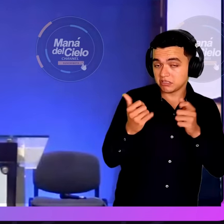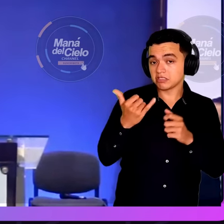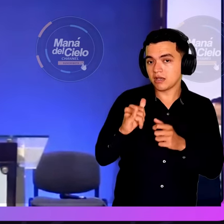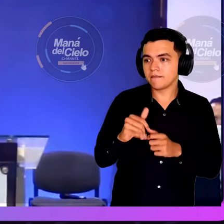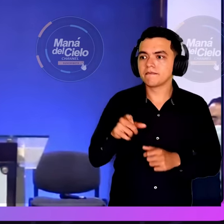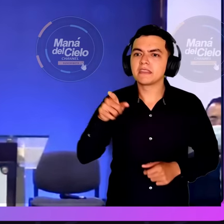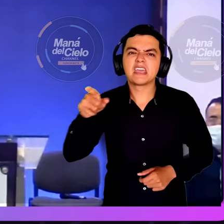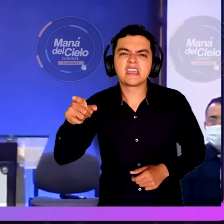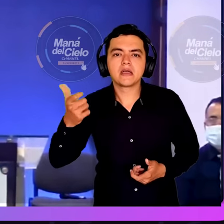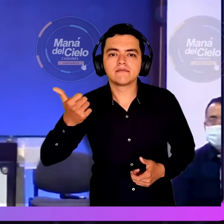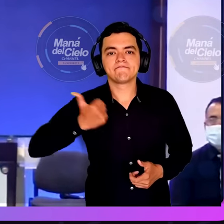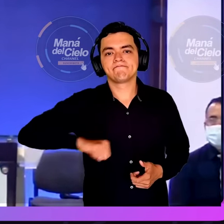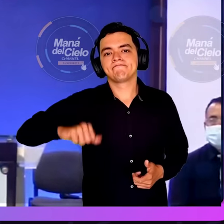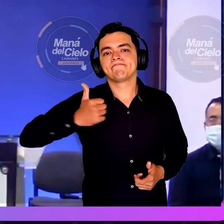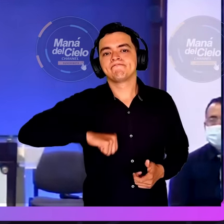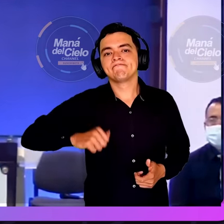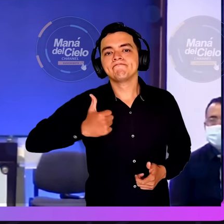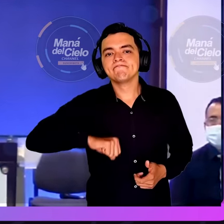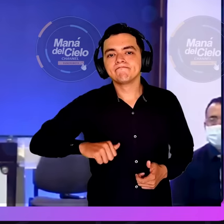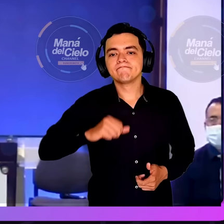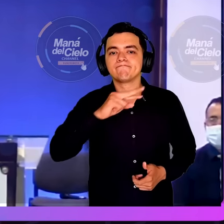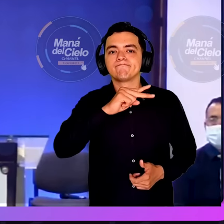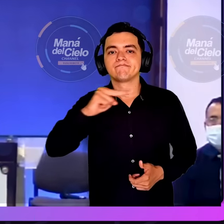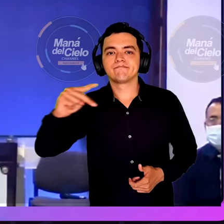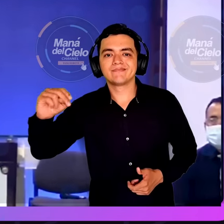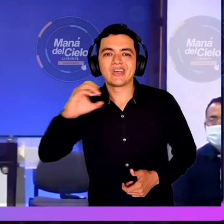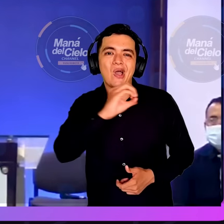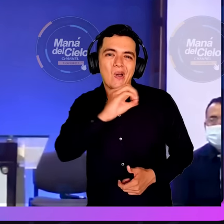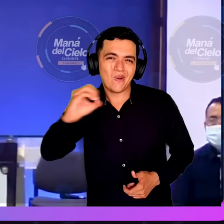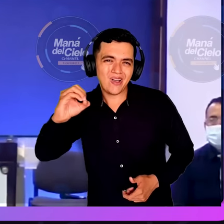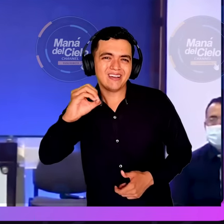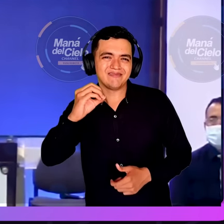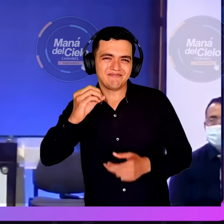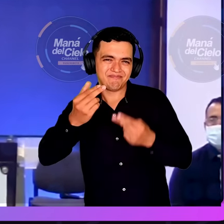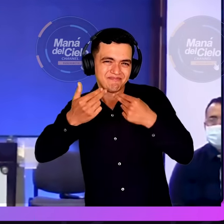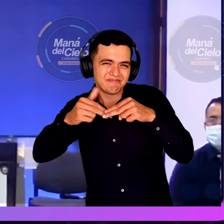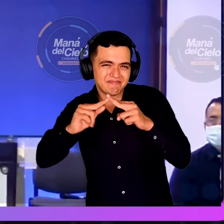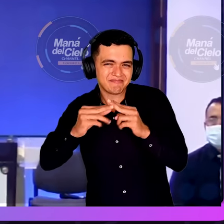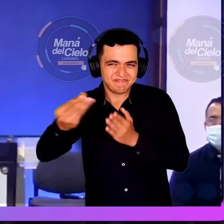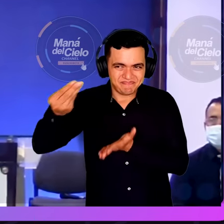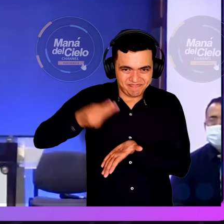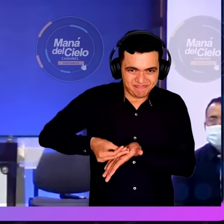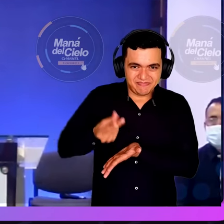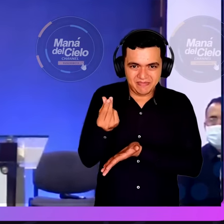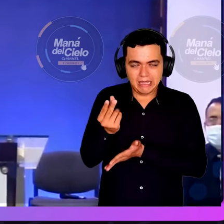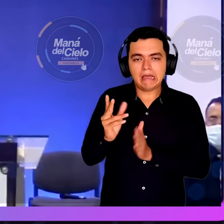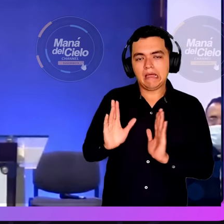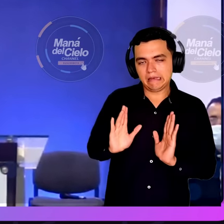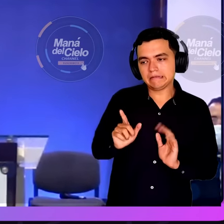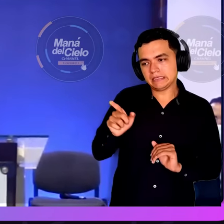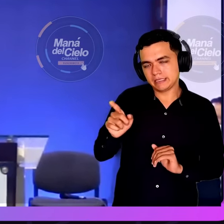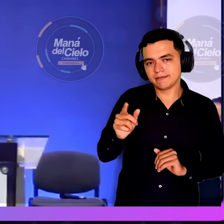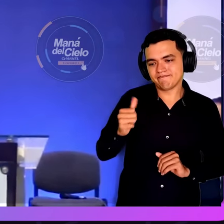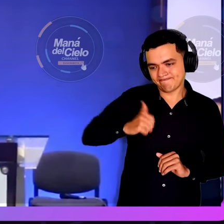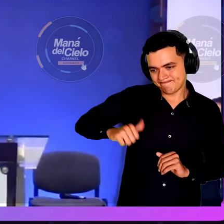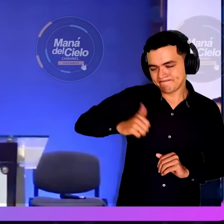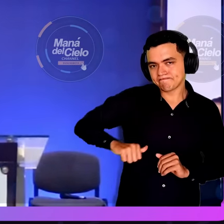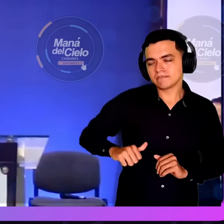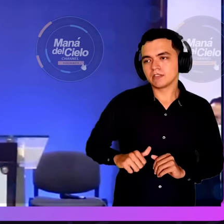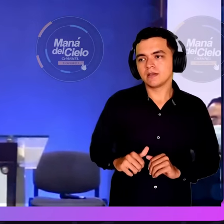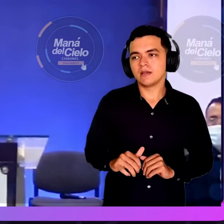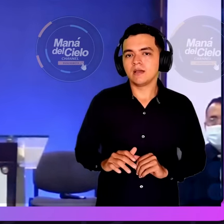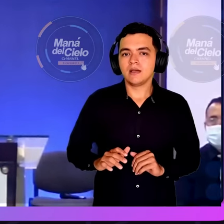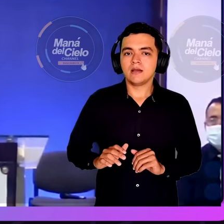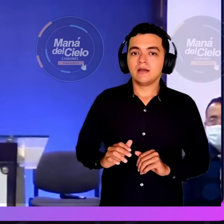pueblo de Dios. Y Dios conoce mi corazón. Yo no estoy aquí inventándome. Si es la verdad, ¿por qué no se testifica? Llegó una mujer a